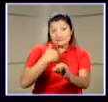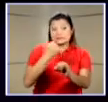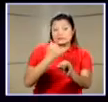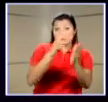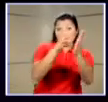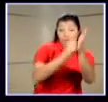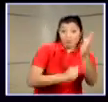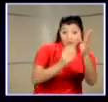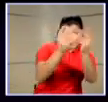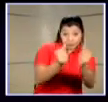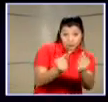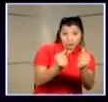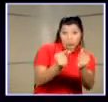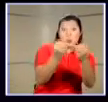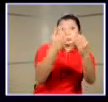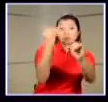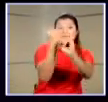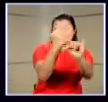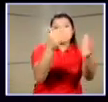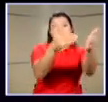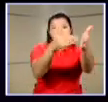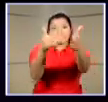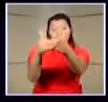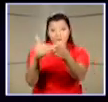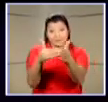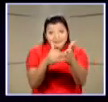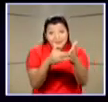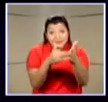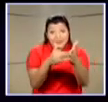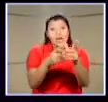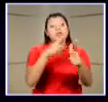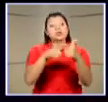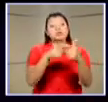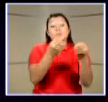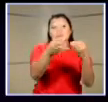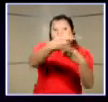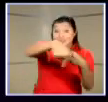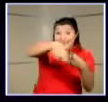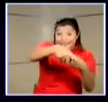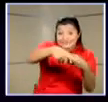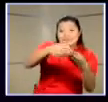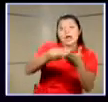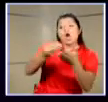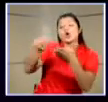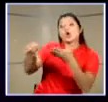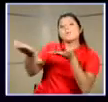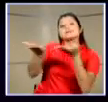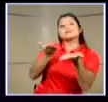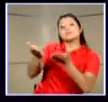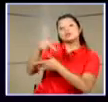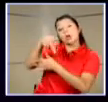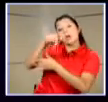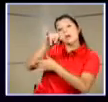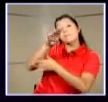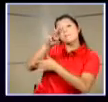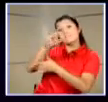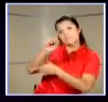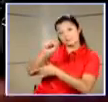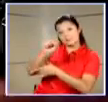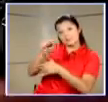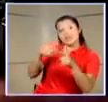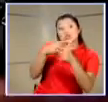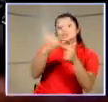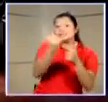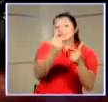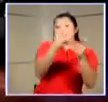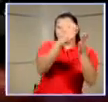compran servicios, compran bienes a muchas micro, pequeñas y medianas empresas. Y entonces, ya que la UCAEP no las está defendiendo,